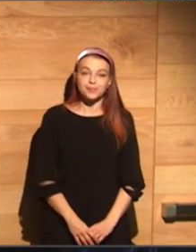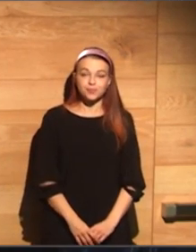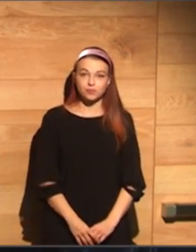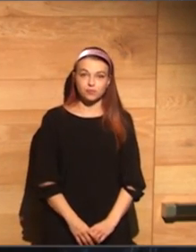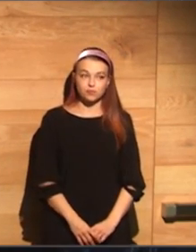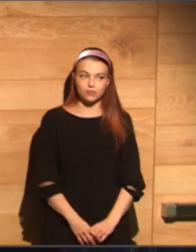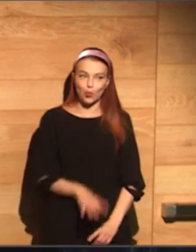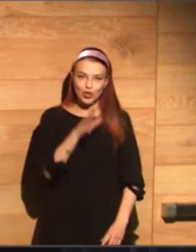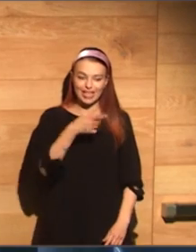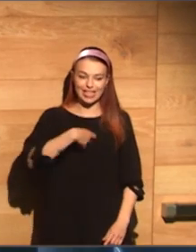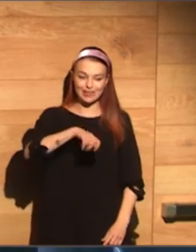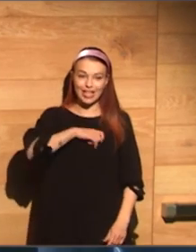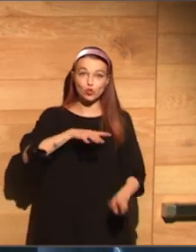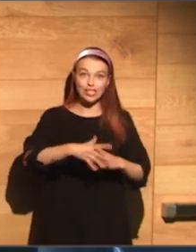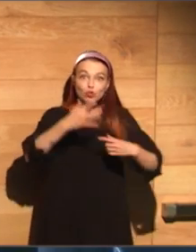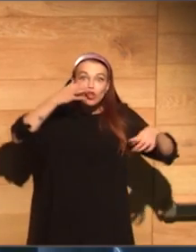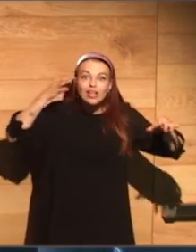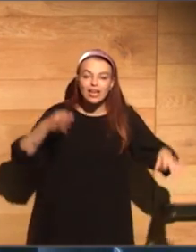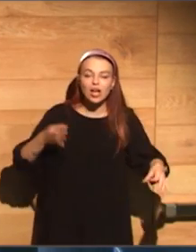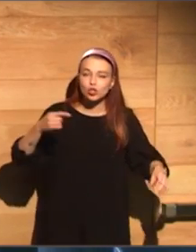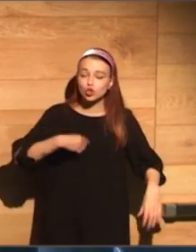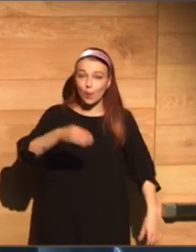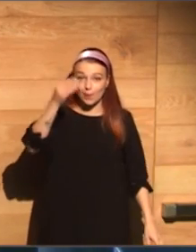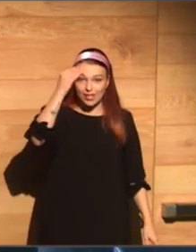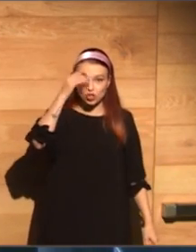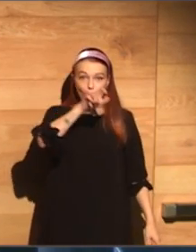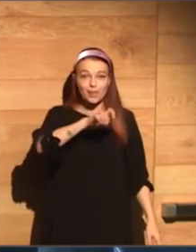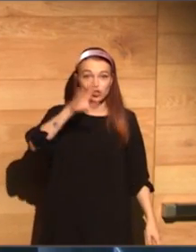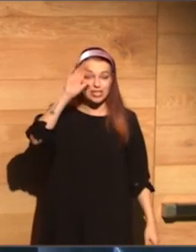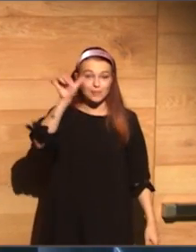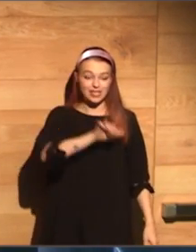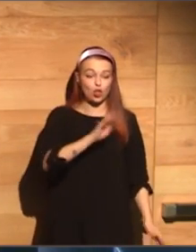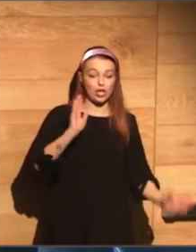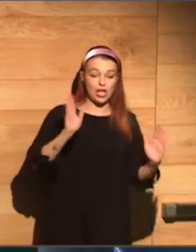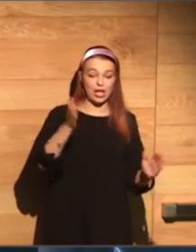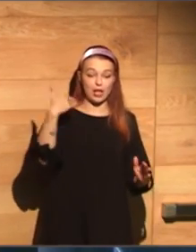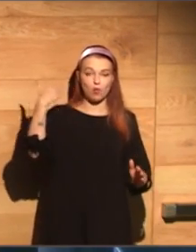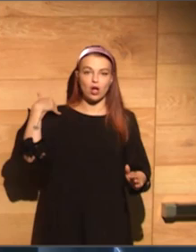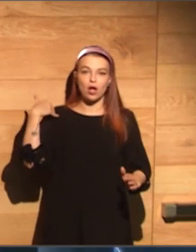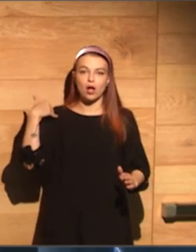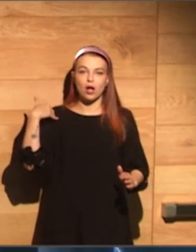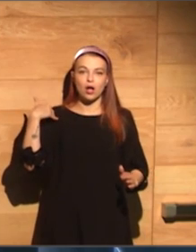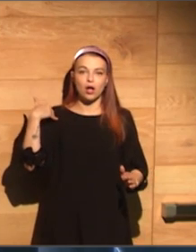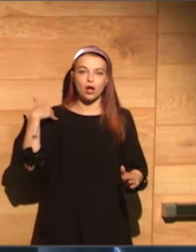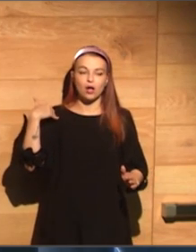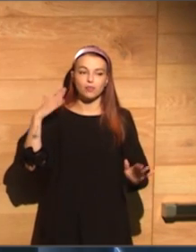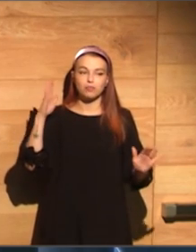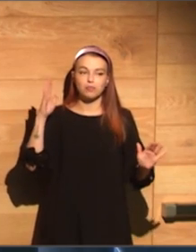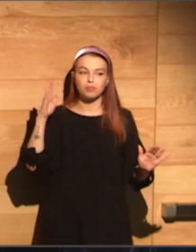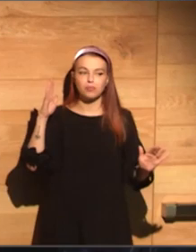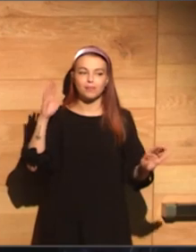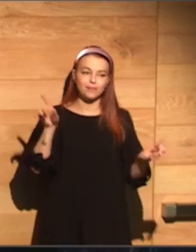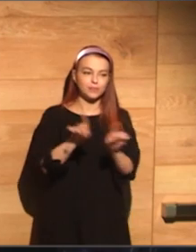lo que estaba pasando en España. O sea, yo creo que seguramente los espectadores de esa época, como dice Rodrigo, estaban asistiendo a una especie